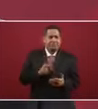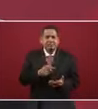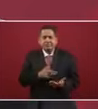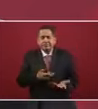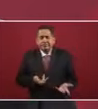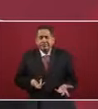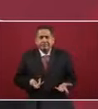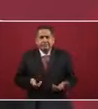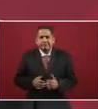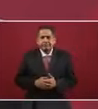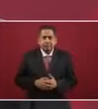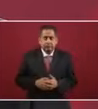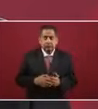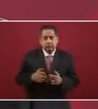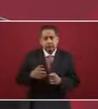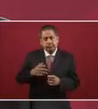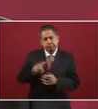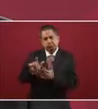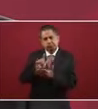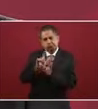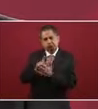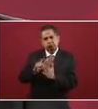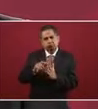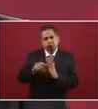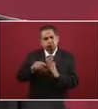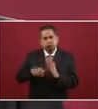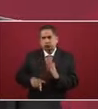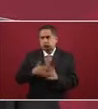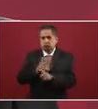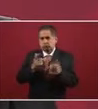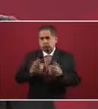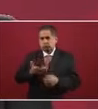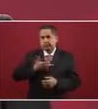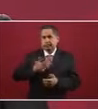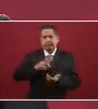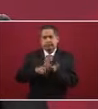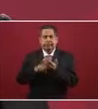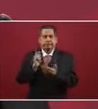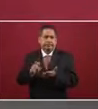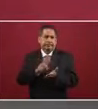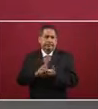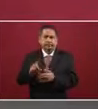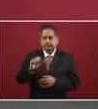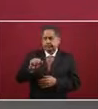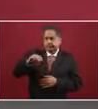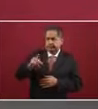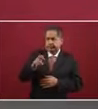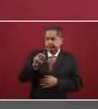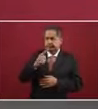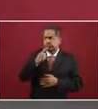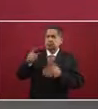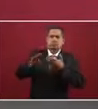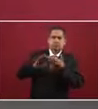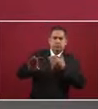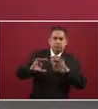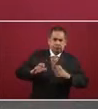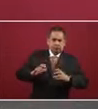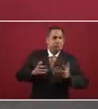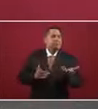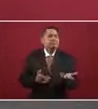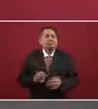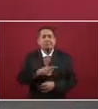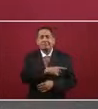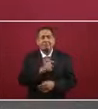que es fundamental para el ejercicio de las libertades, el amparo. Pero no